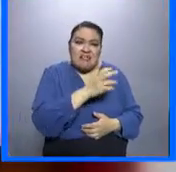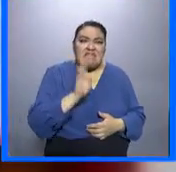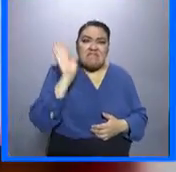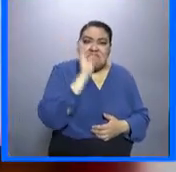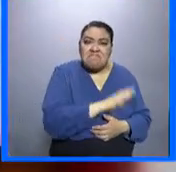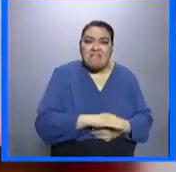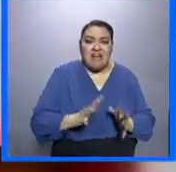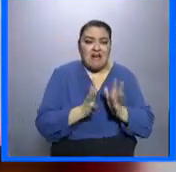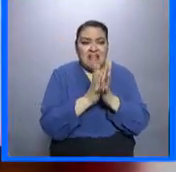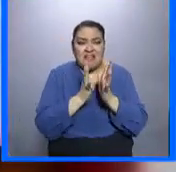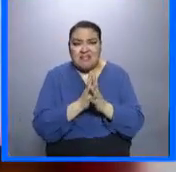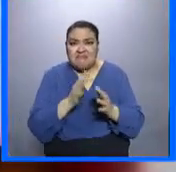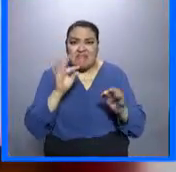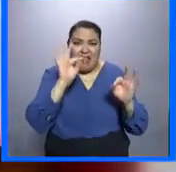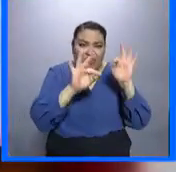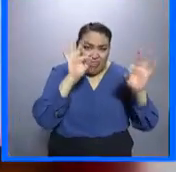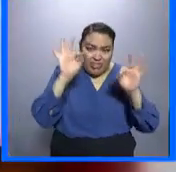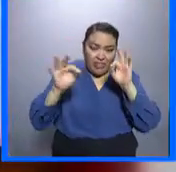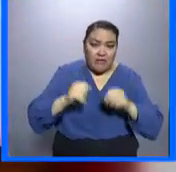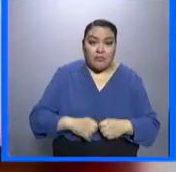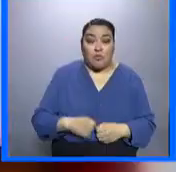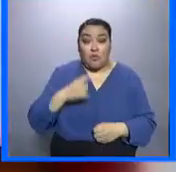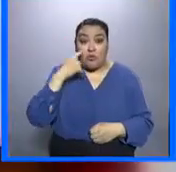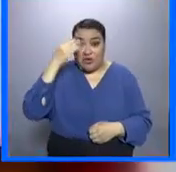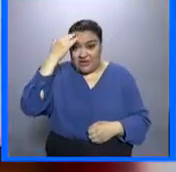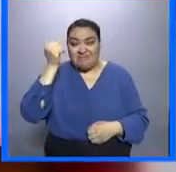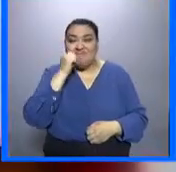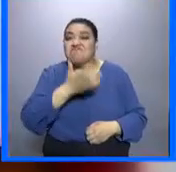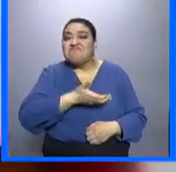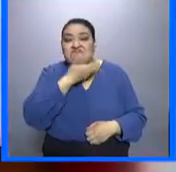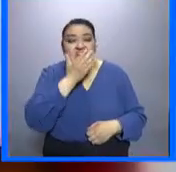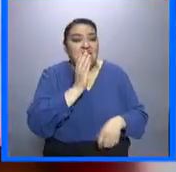ejercicio democrático. Hay un punitivismo